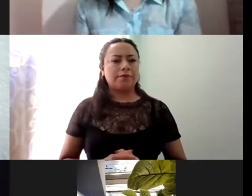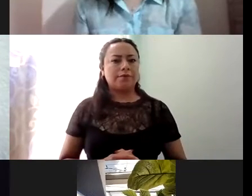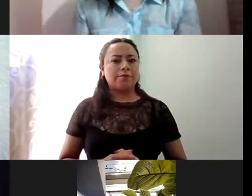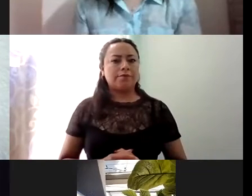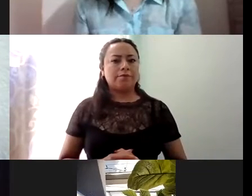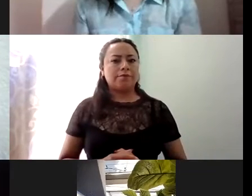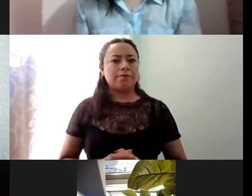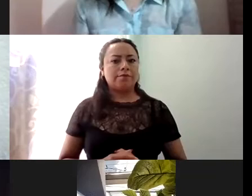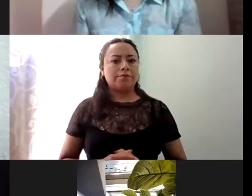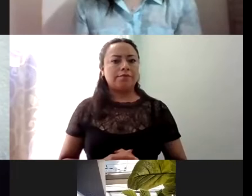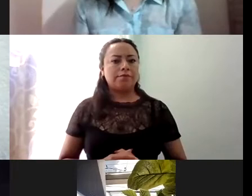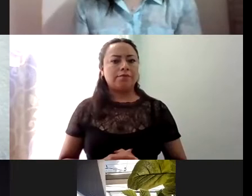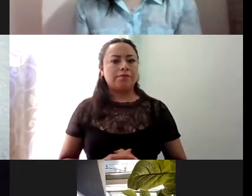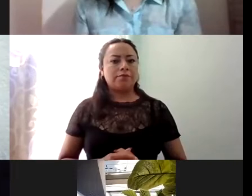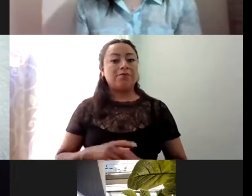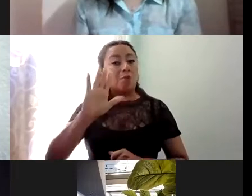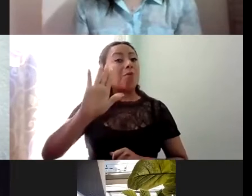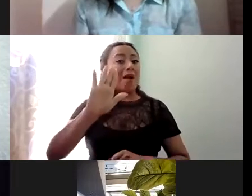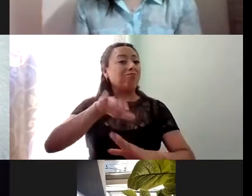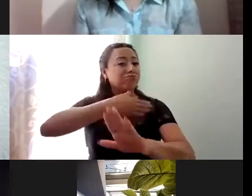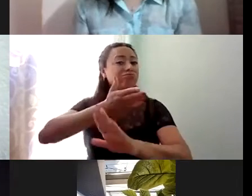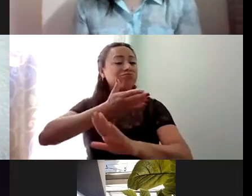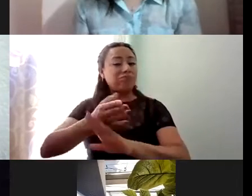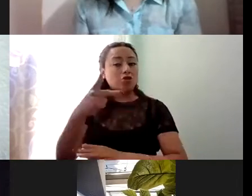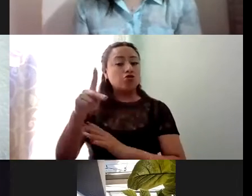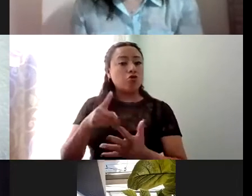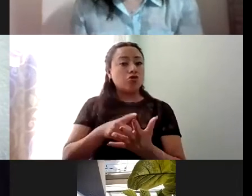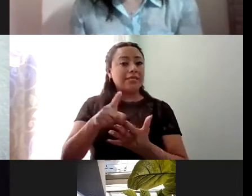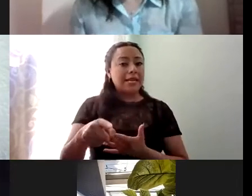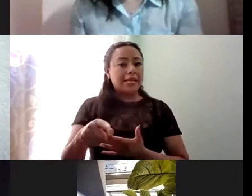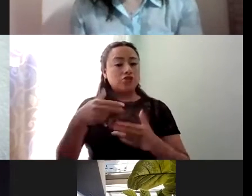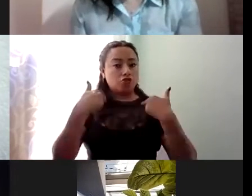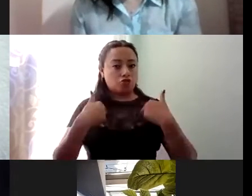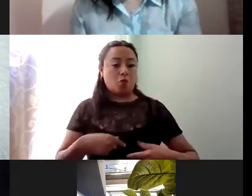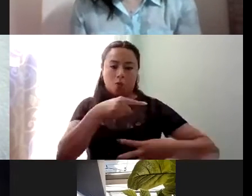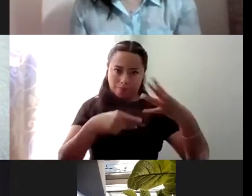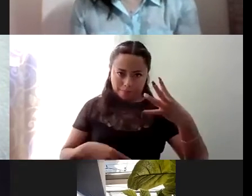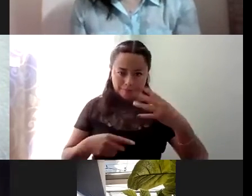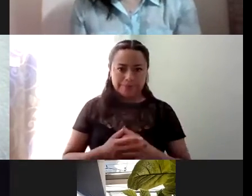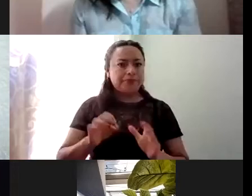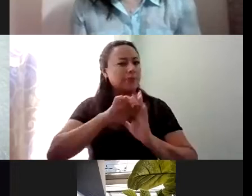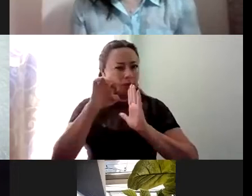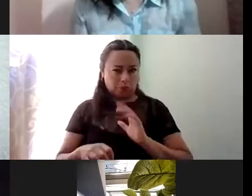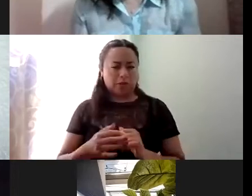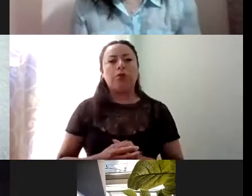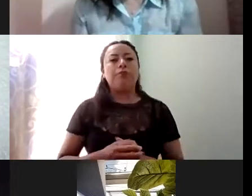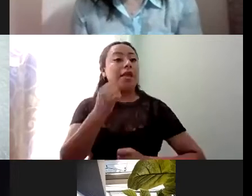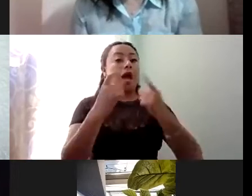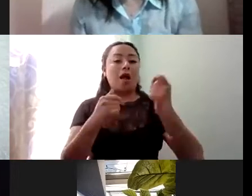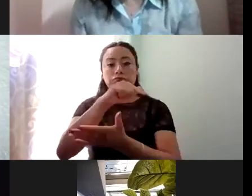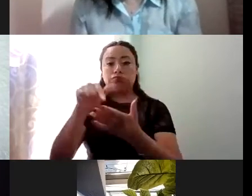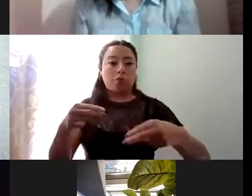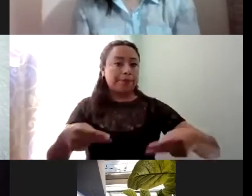graves violaciones a sus derechos humanos. Por una parte, pasivos que han habido por el cierre de